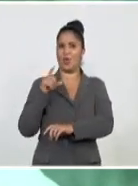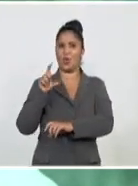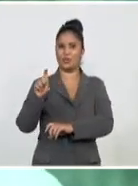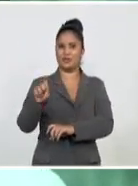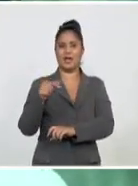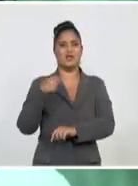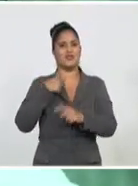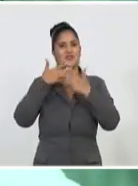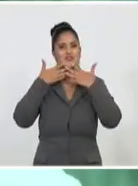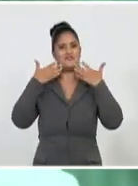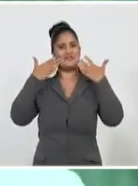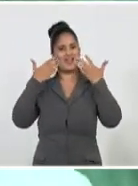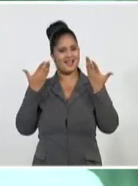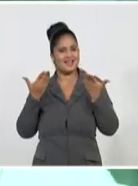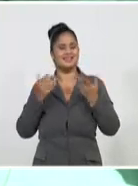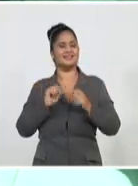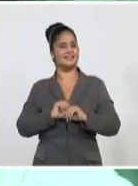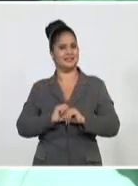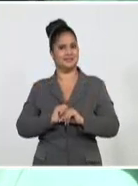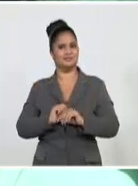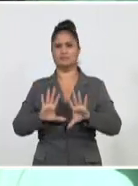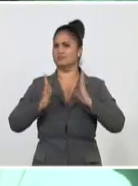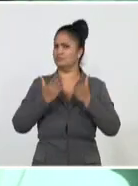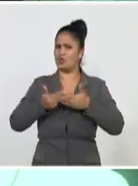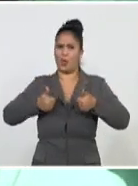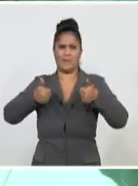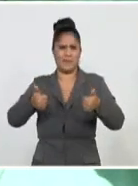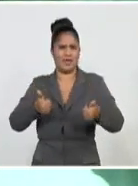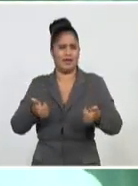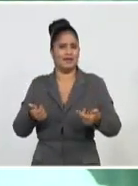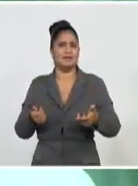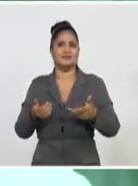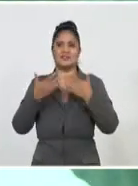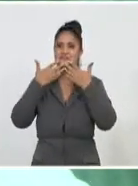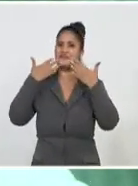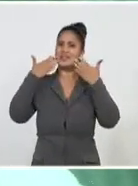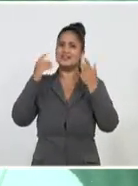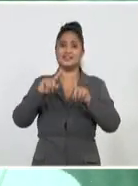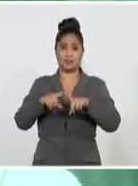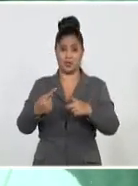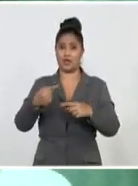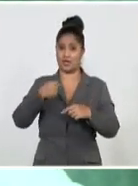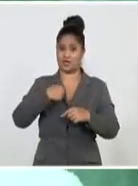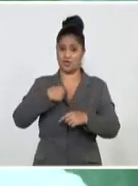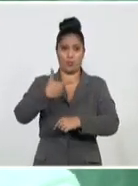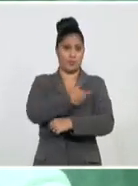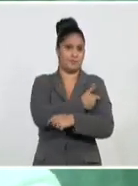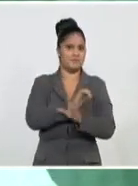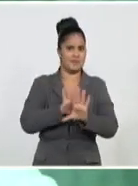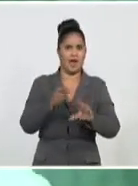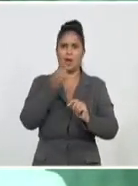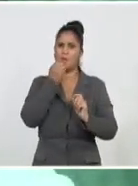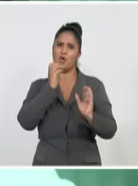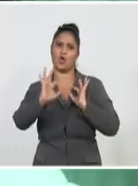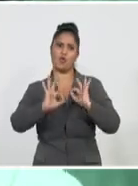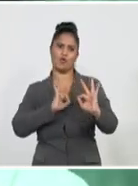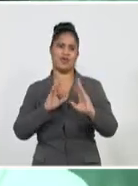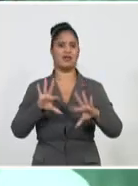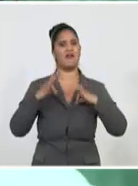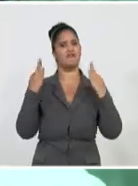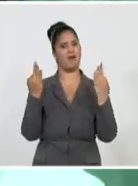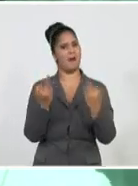muy contenta con el trato que me dieron. Estoy contenta porque al ponerme la vacuna protejo también a mi hijo, a